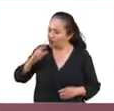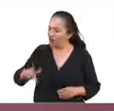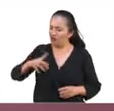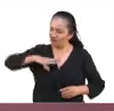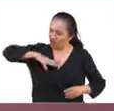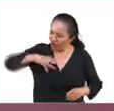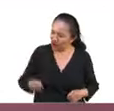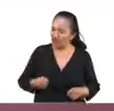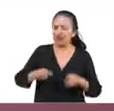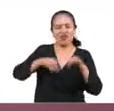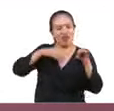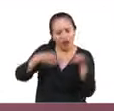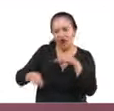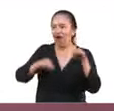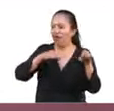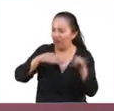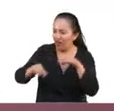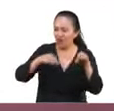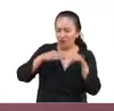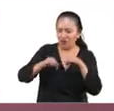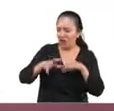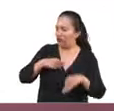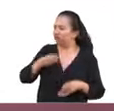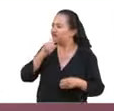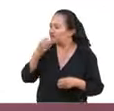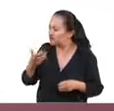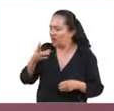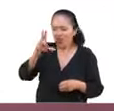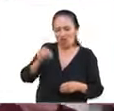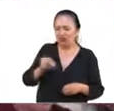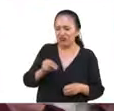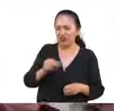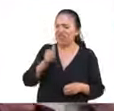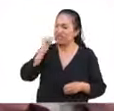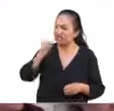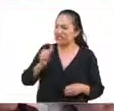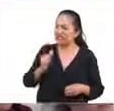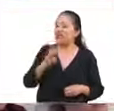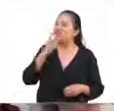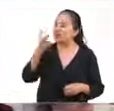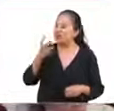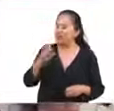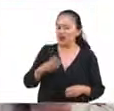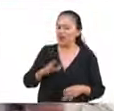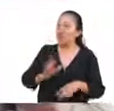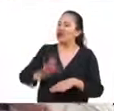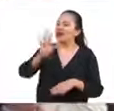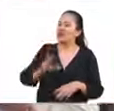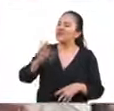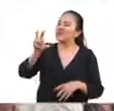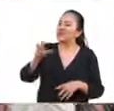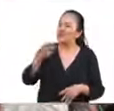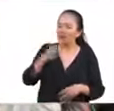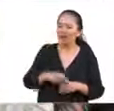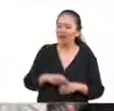cuando pelean por lo suyo, cuando no se callan y sus palabras muerden.